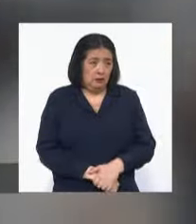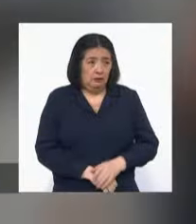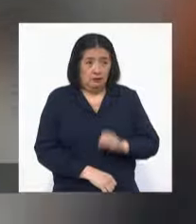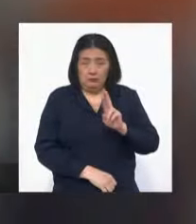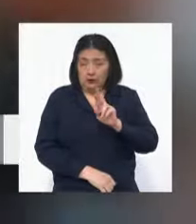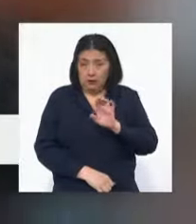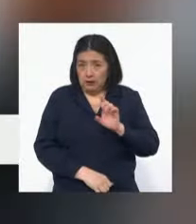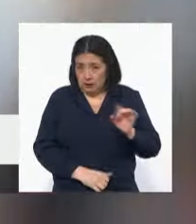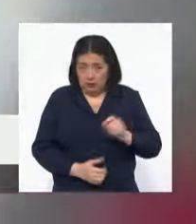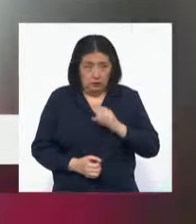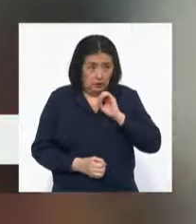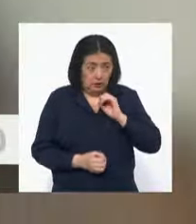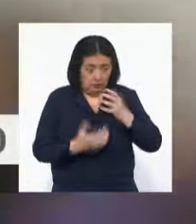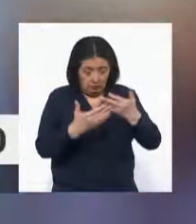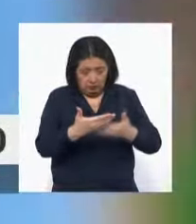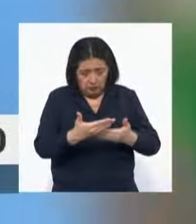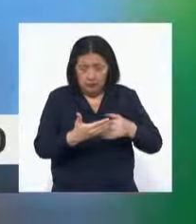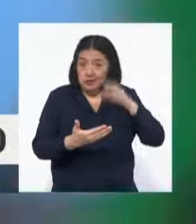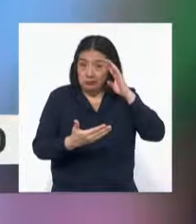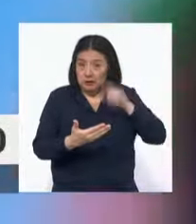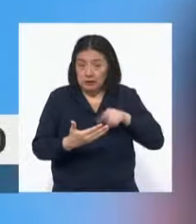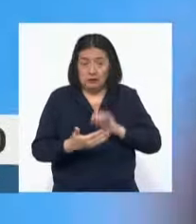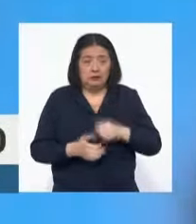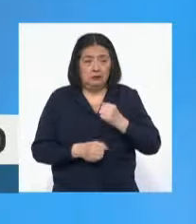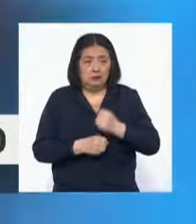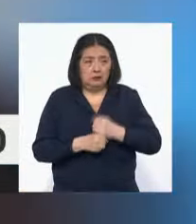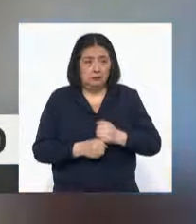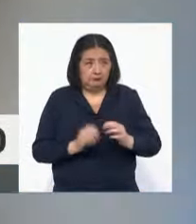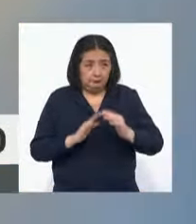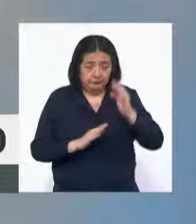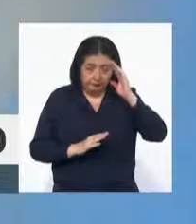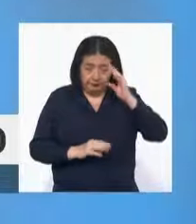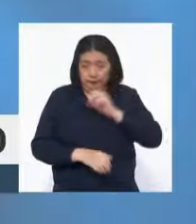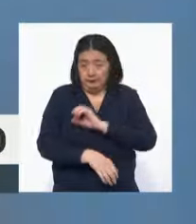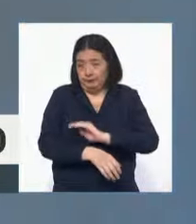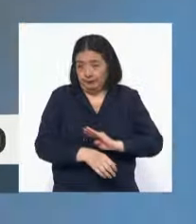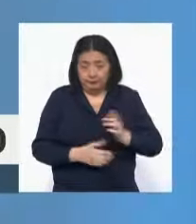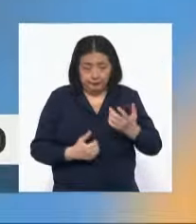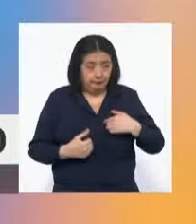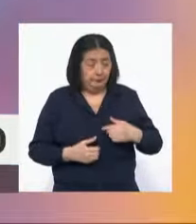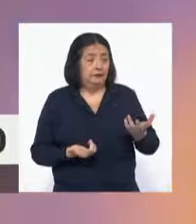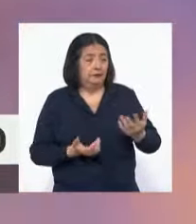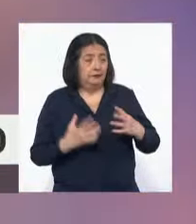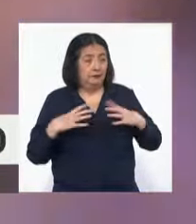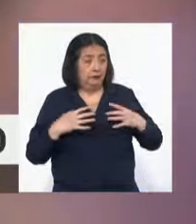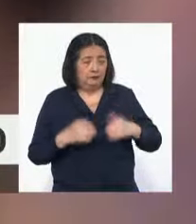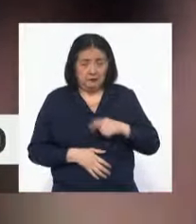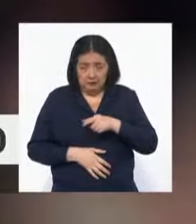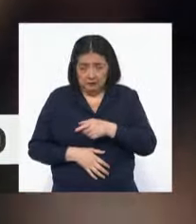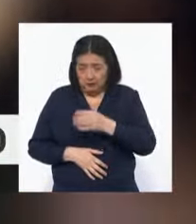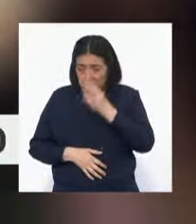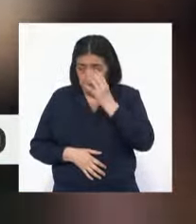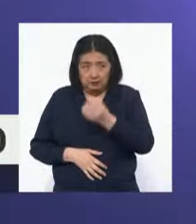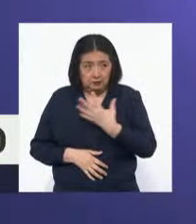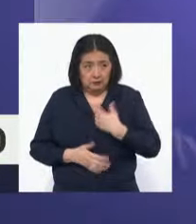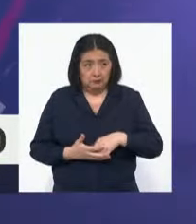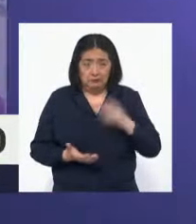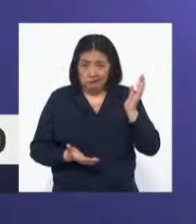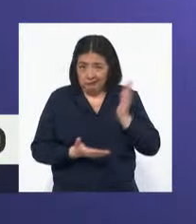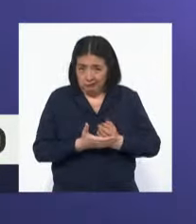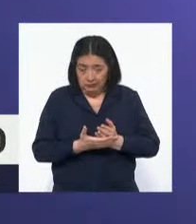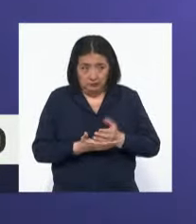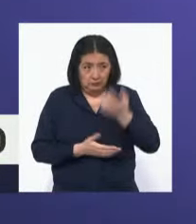Roa, según el parte policial, trabajaba en la comisaría de San Borja y estaba de vacaciones, aunque fuentes policiales señalaron que se encontraba con una